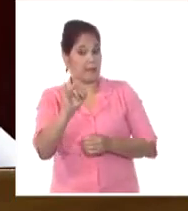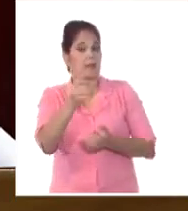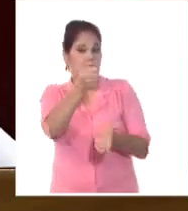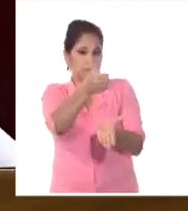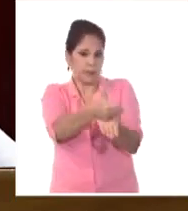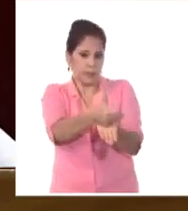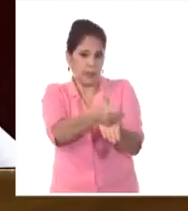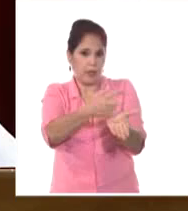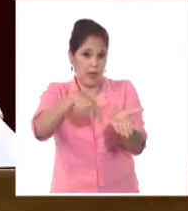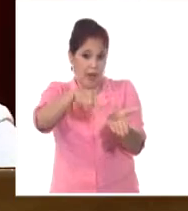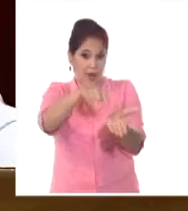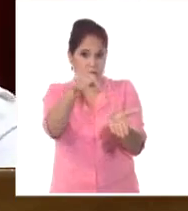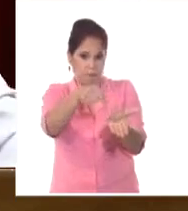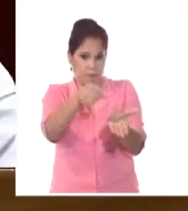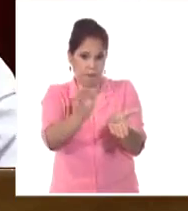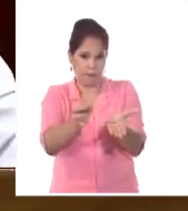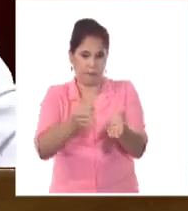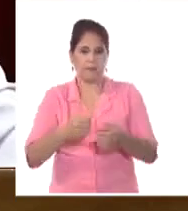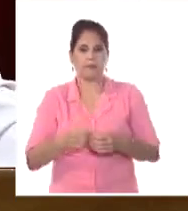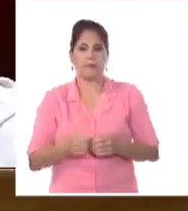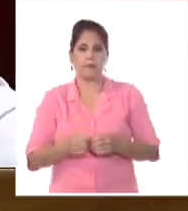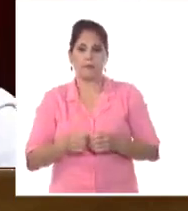Jerusalén Oriental como su capital.